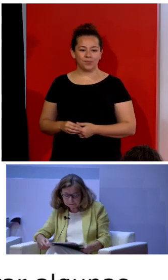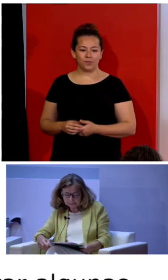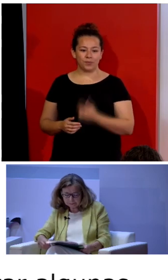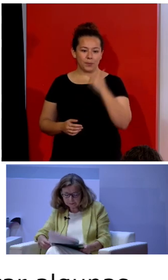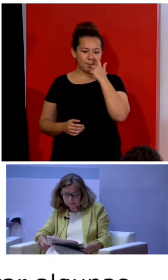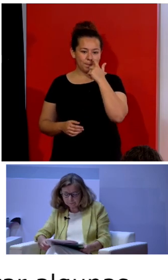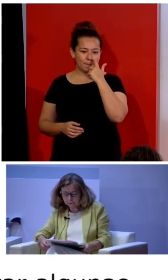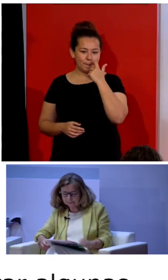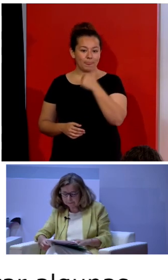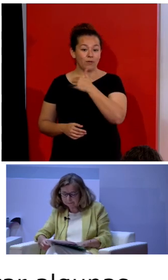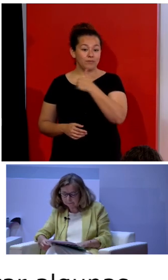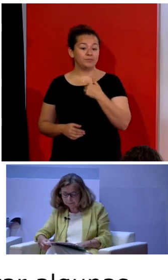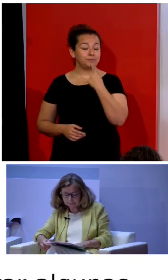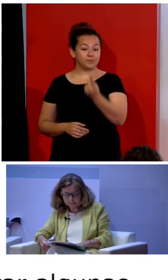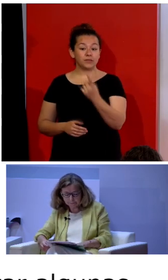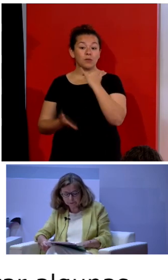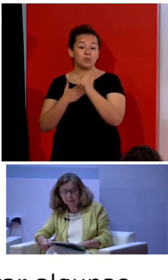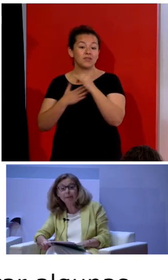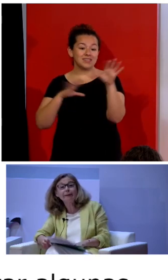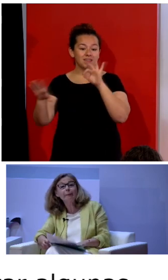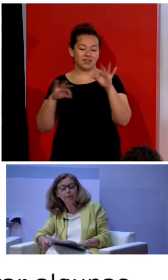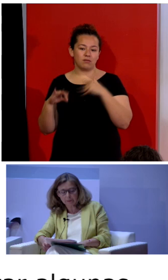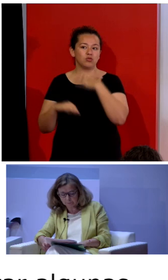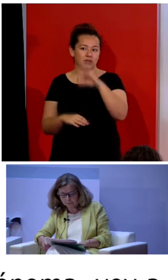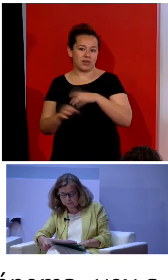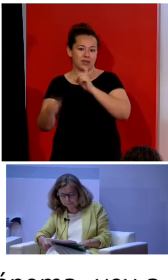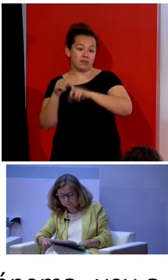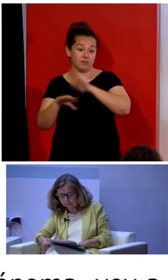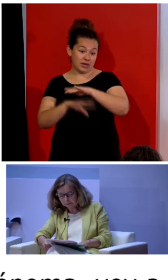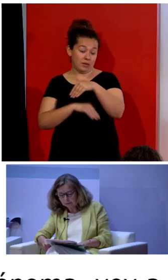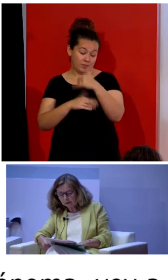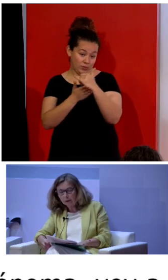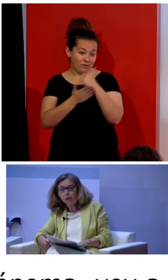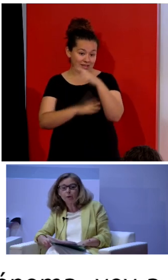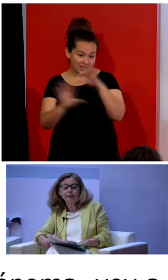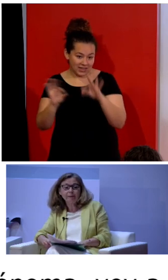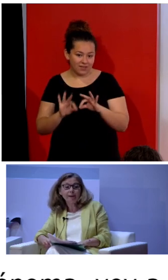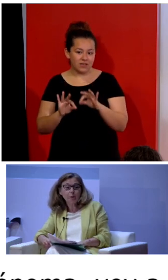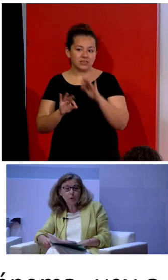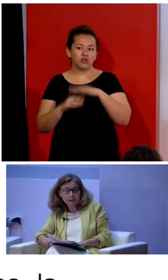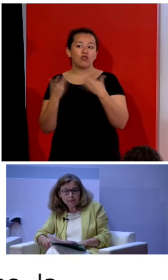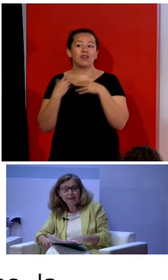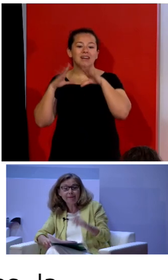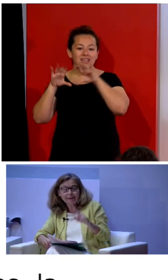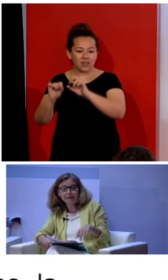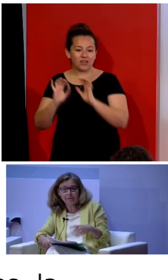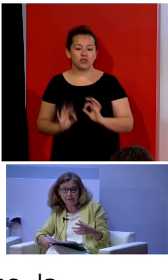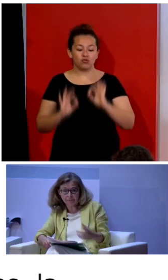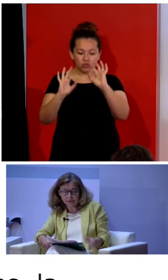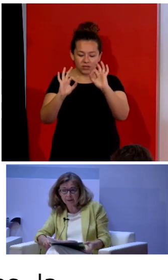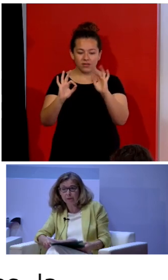Voy a resaltar que en las pruebas selectivas, la posibilidad de participación en las pruebas selectivas con reservas exclusivas y